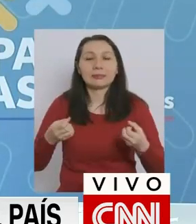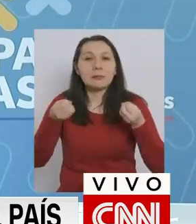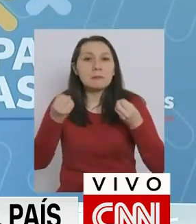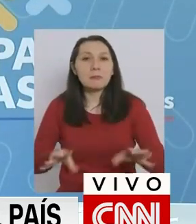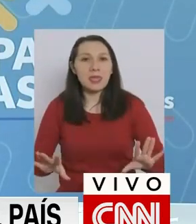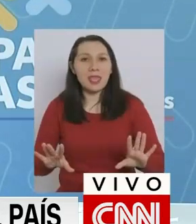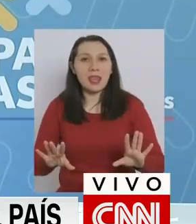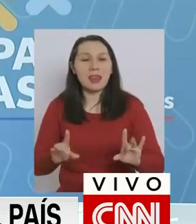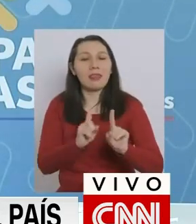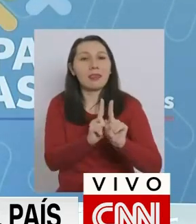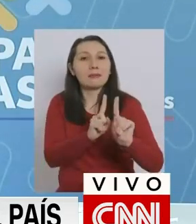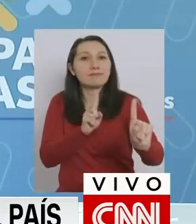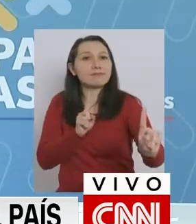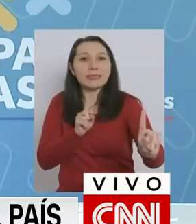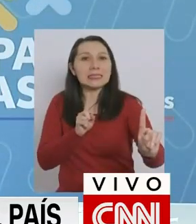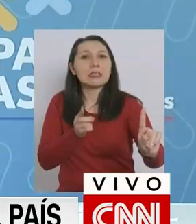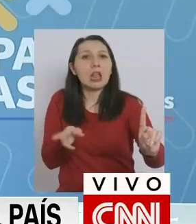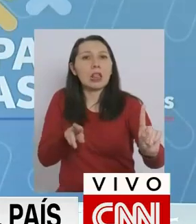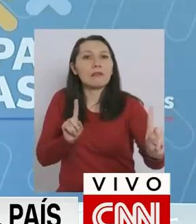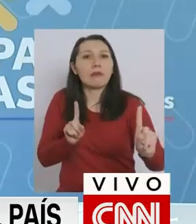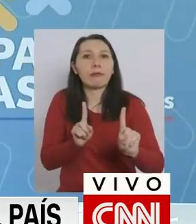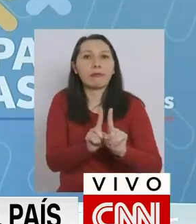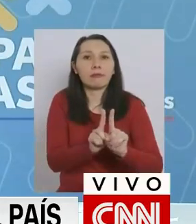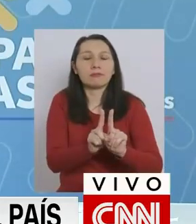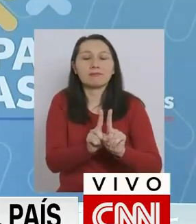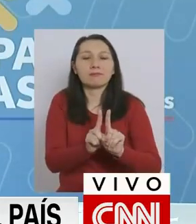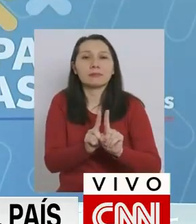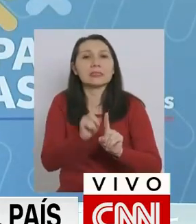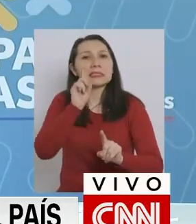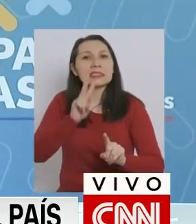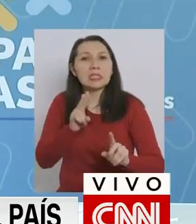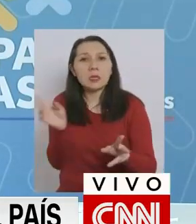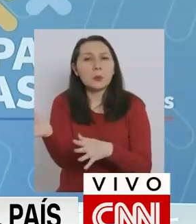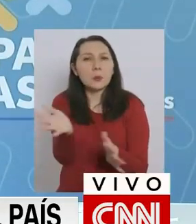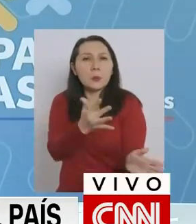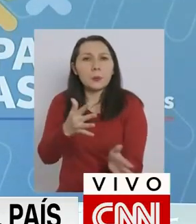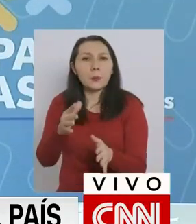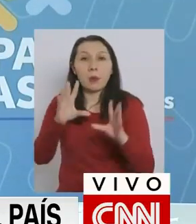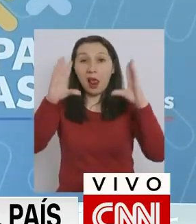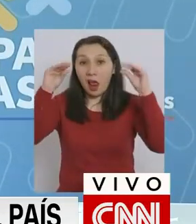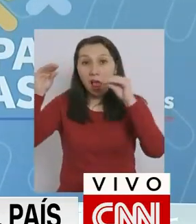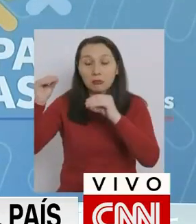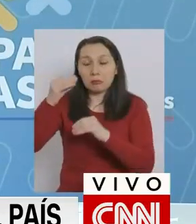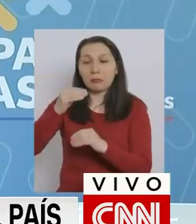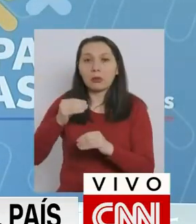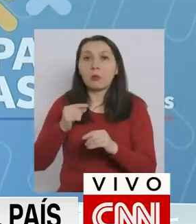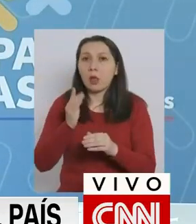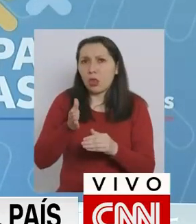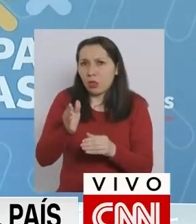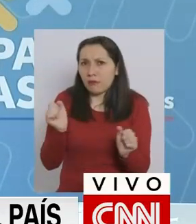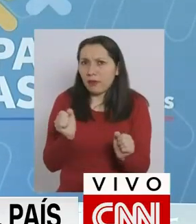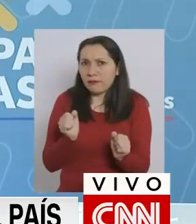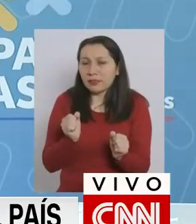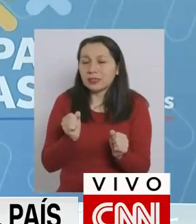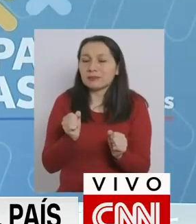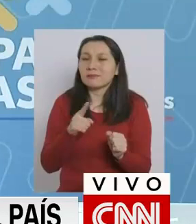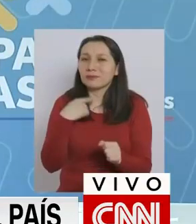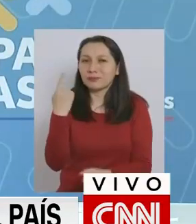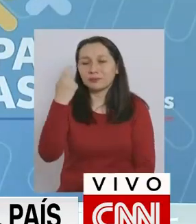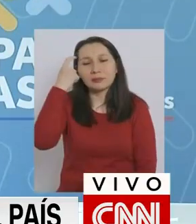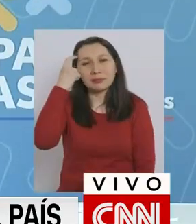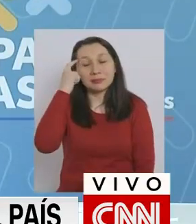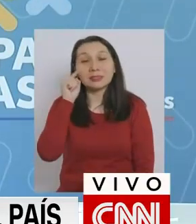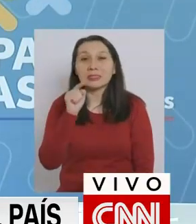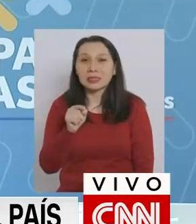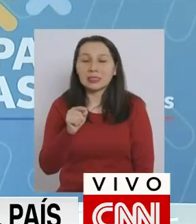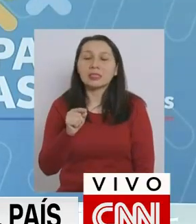pierden el distanciamiento físico, dejan de ventilar, sobre todo en la noche, todavía hace frío, y por lo tanto nosotros pensamos que